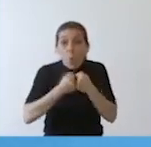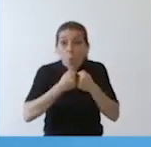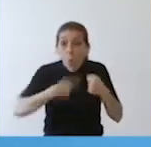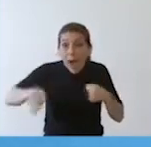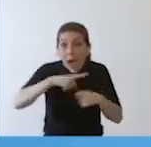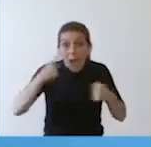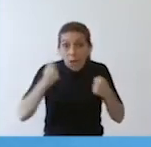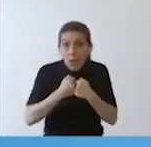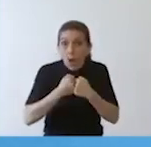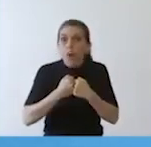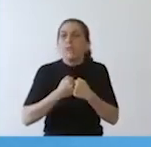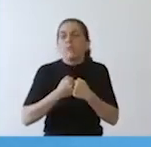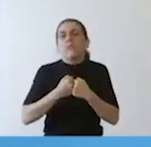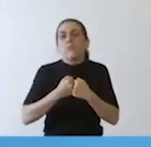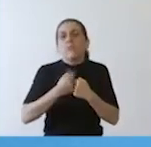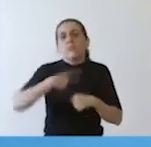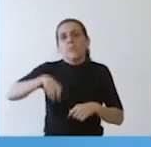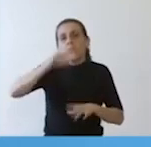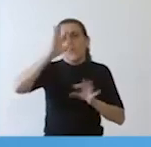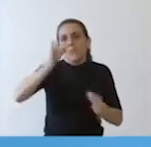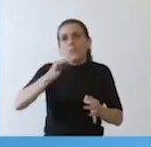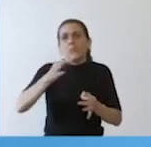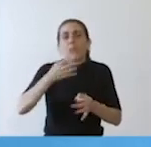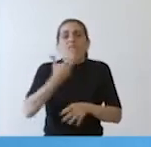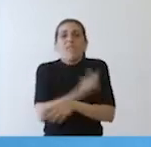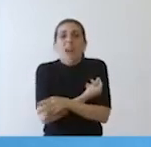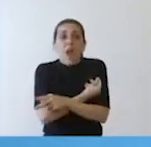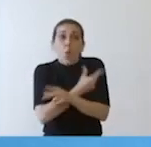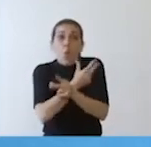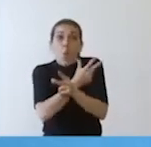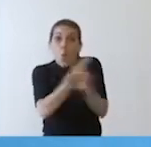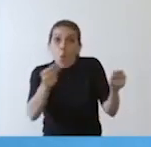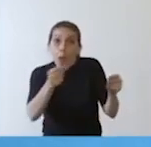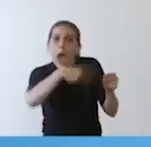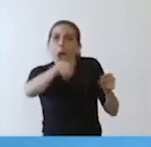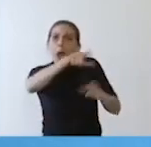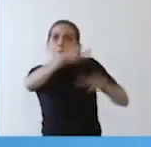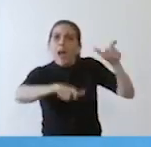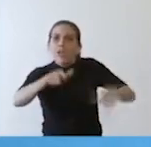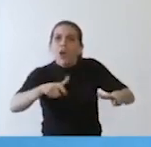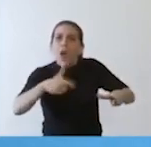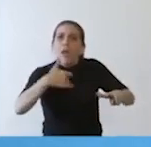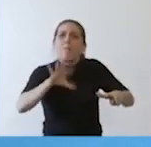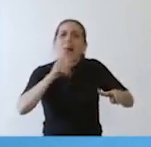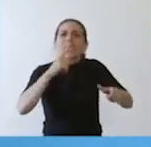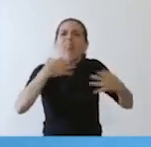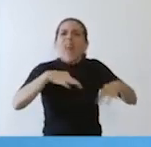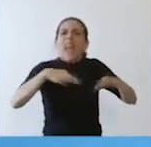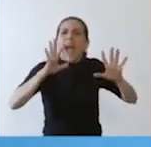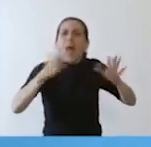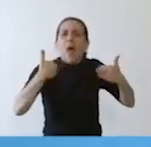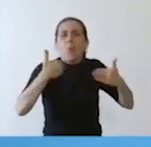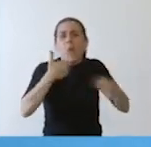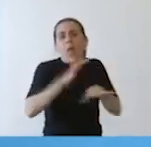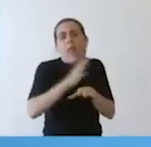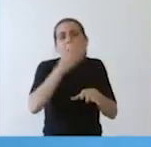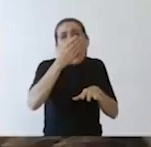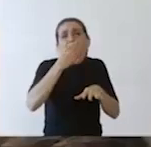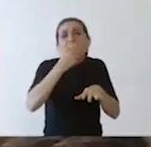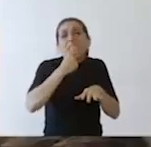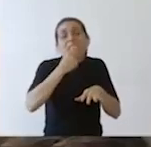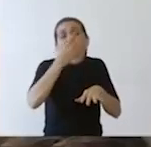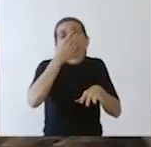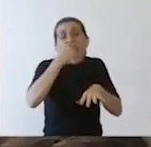es saber que la vacunación está indicada a las personas que tienen más riesgo de tener complicaciones y fallecer. La vacuna antigripal